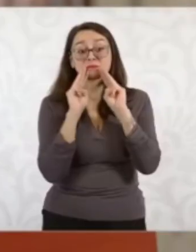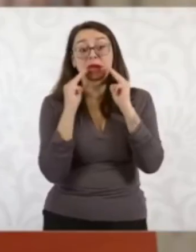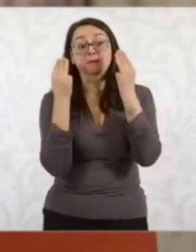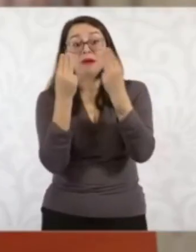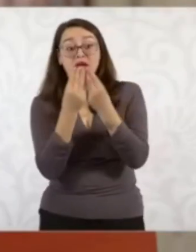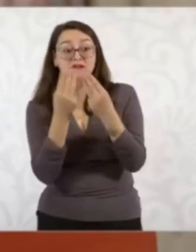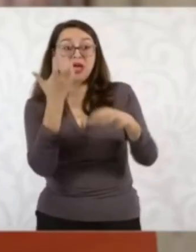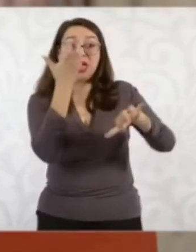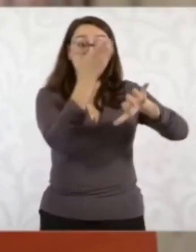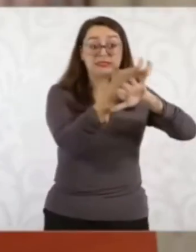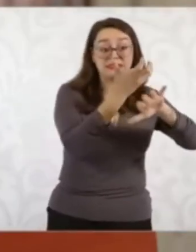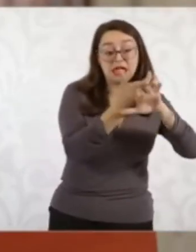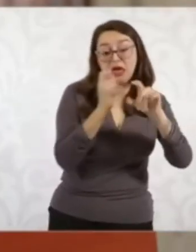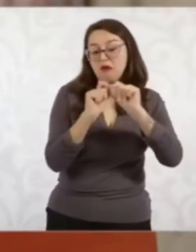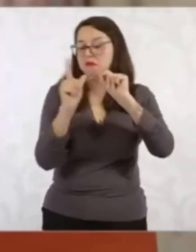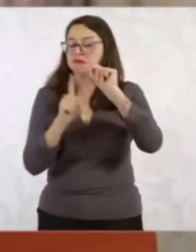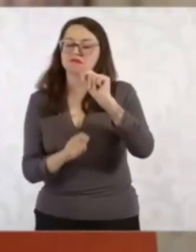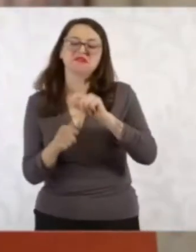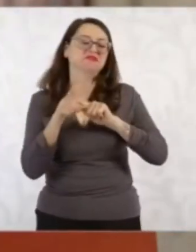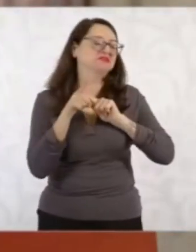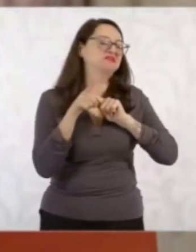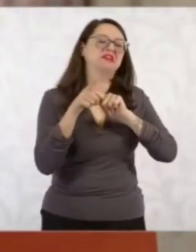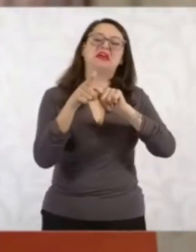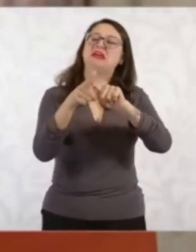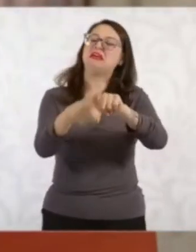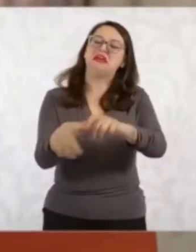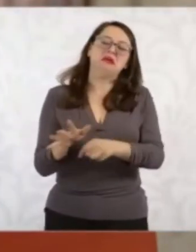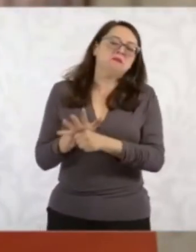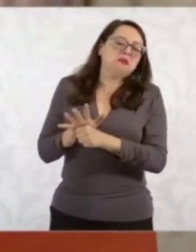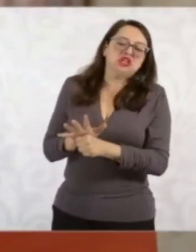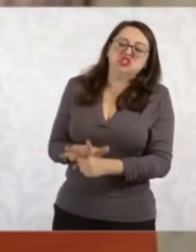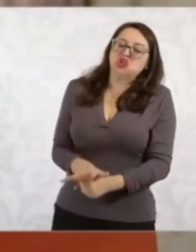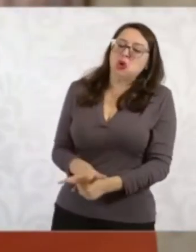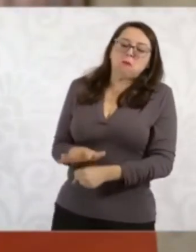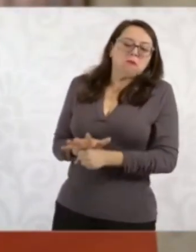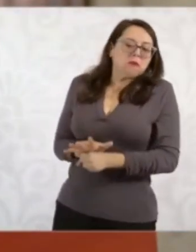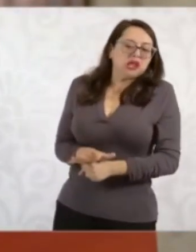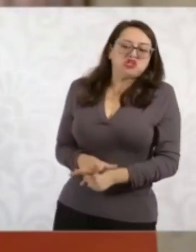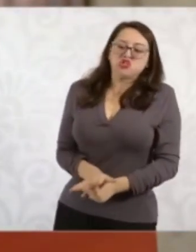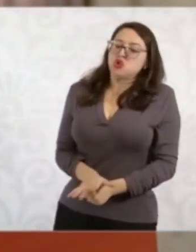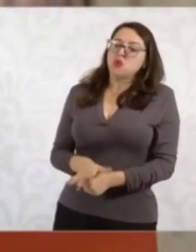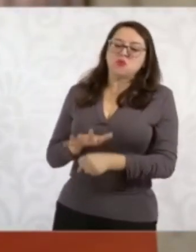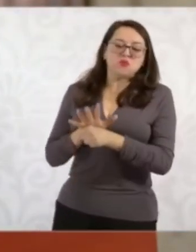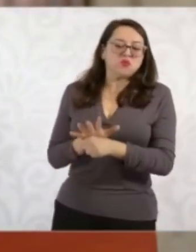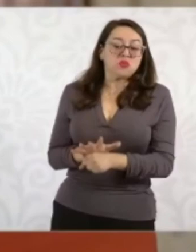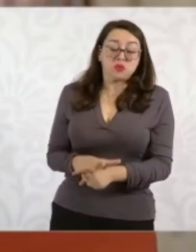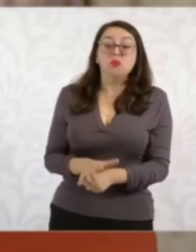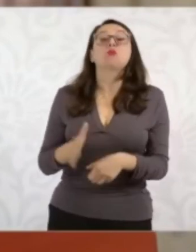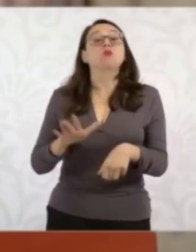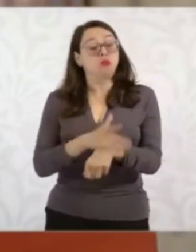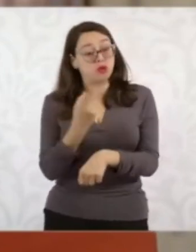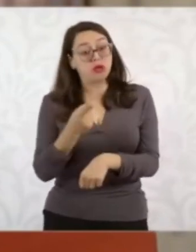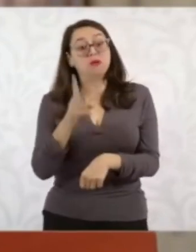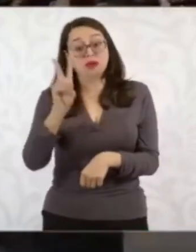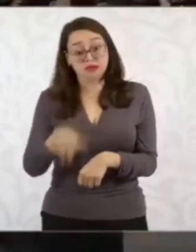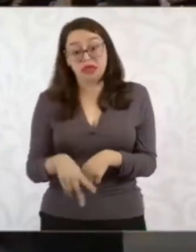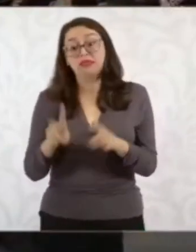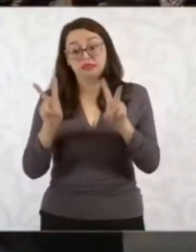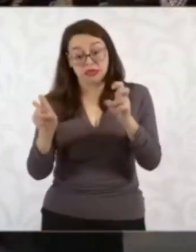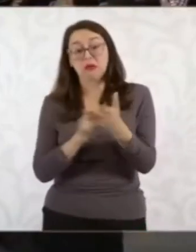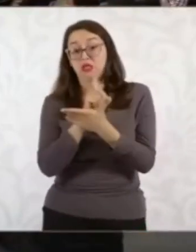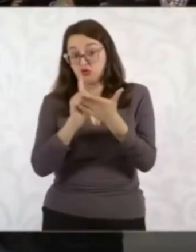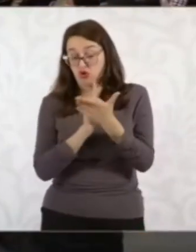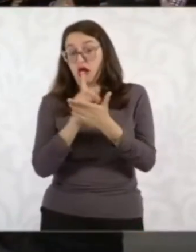crecientes en las relaciones entre México y Estados Unidos, porque el narcotráfico es un problema muy serio para los